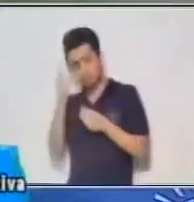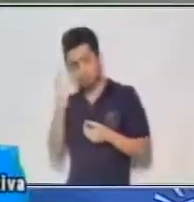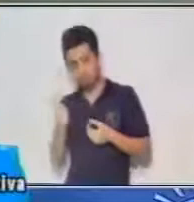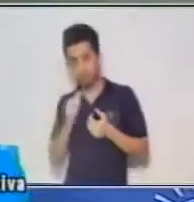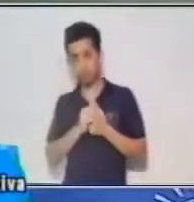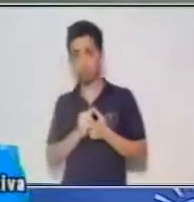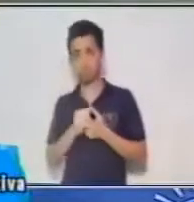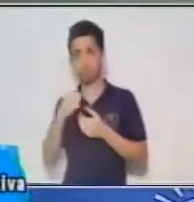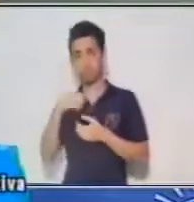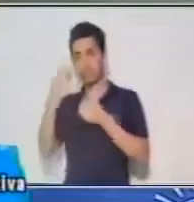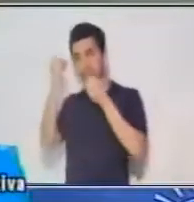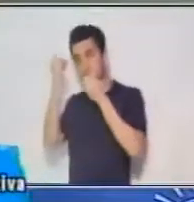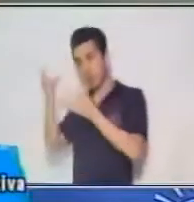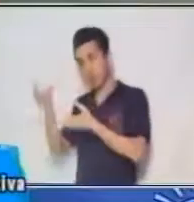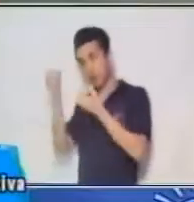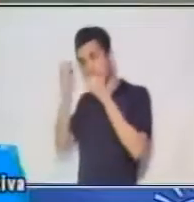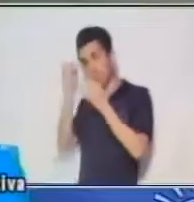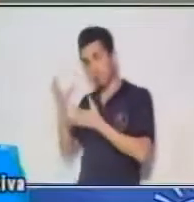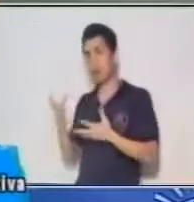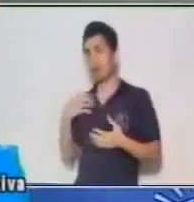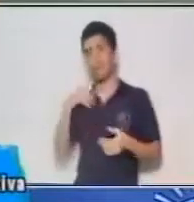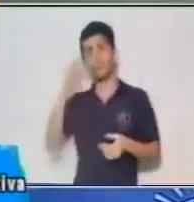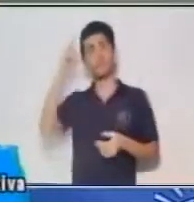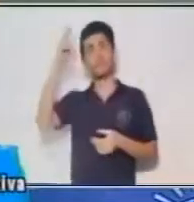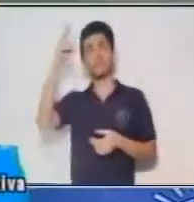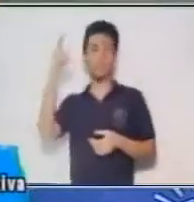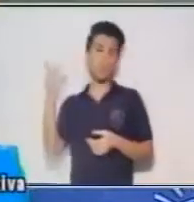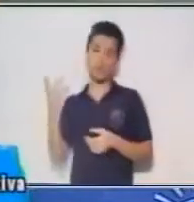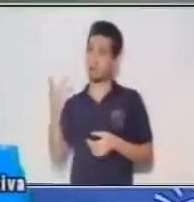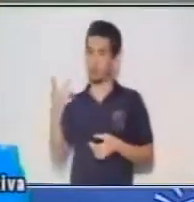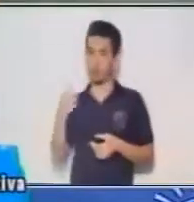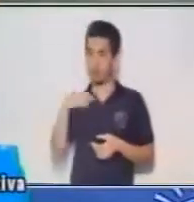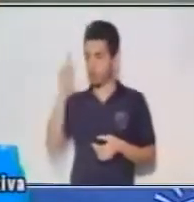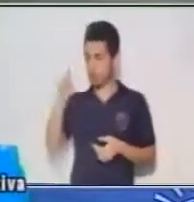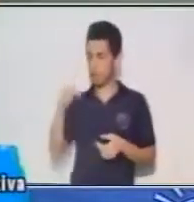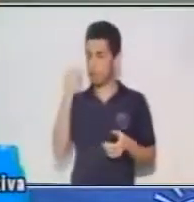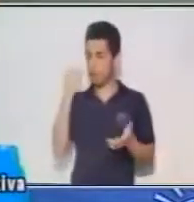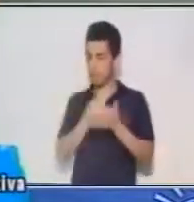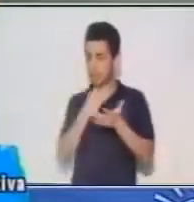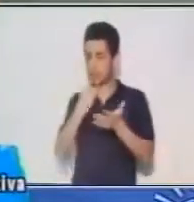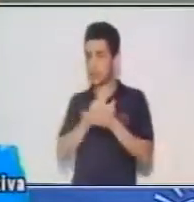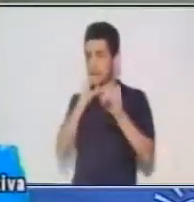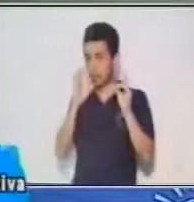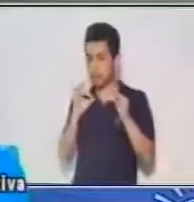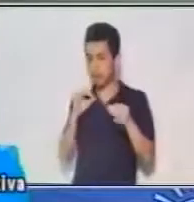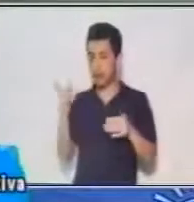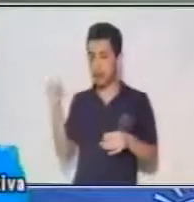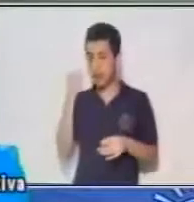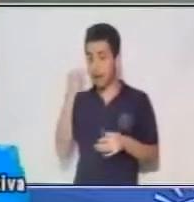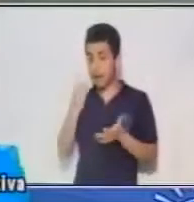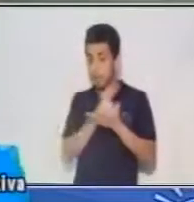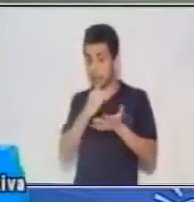informar algo, no es que me lo voy a inventar, sino que voy a investigar y en base a esa